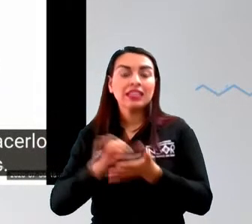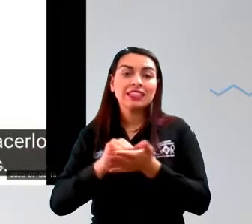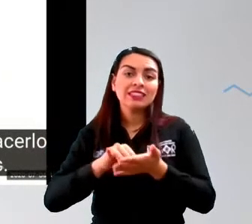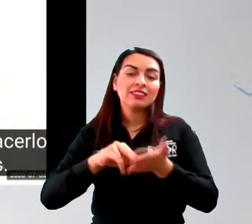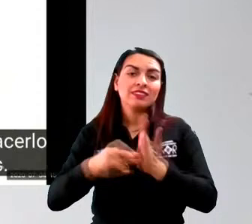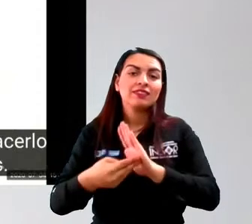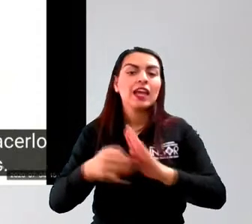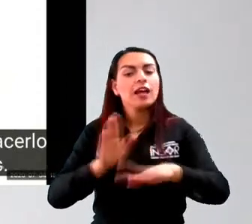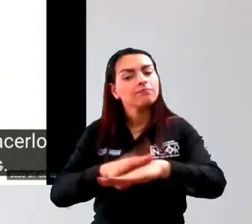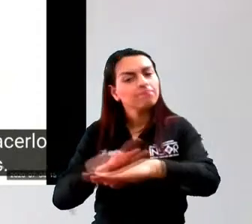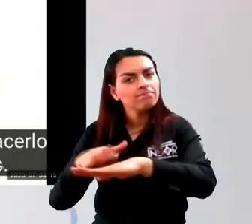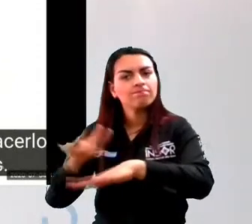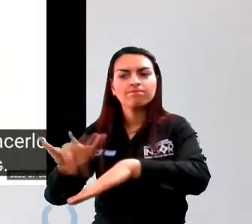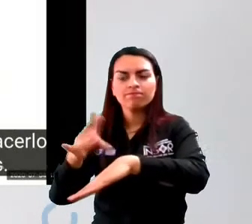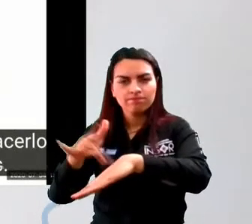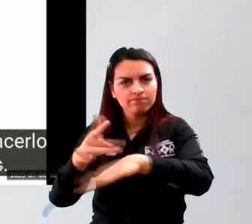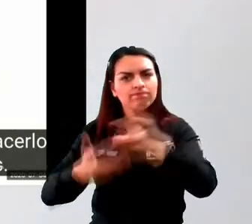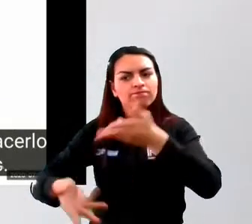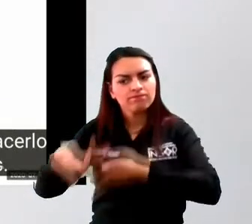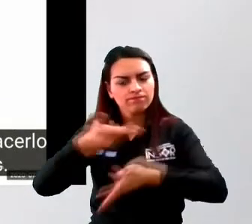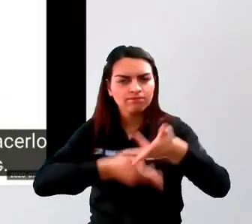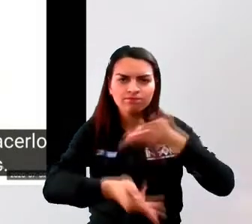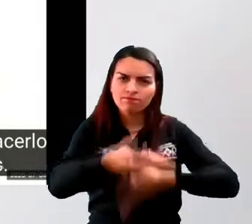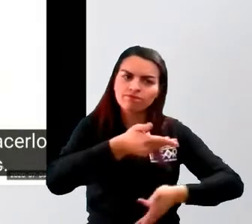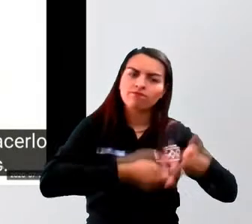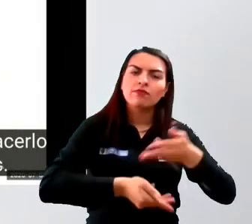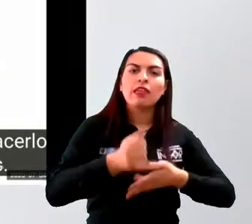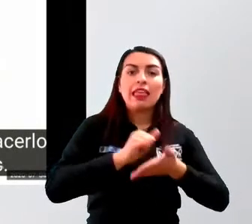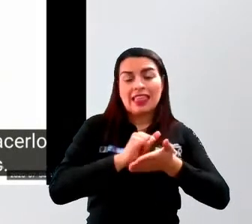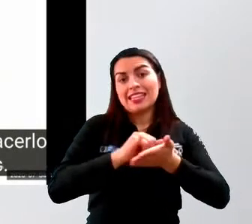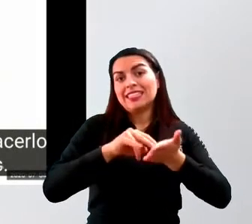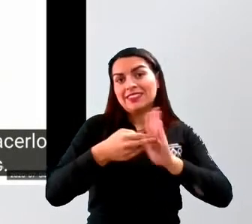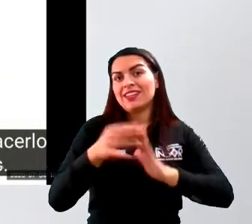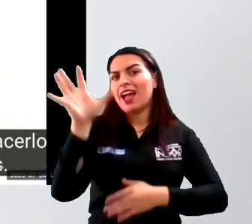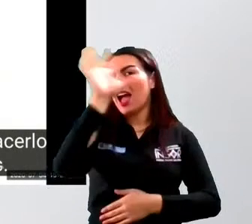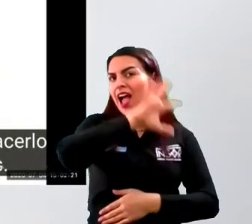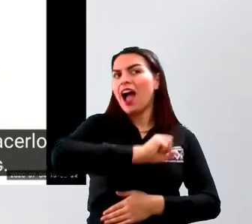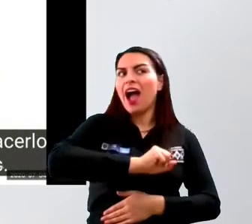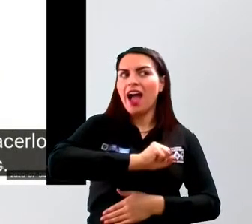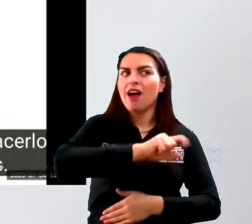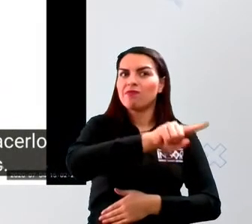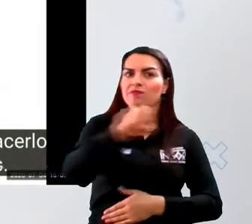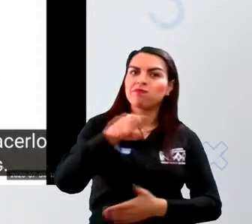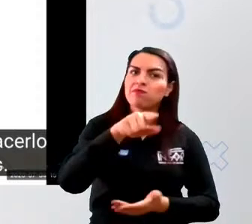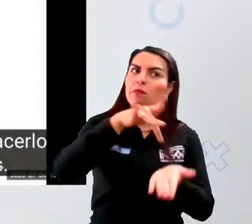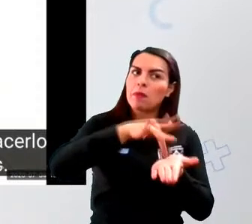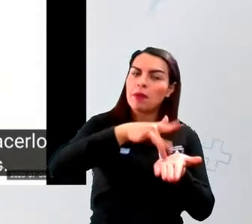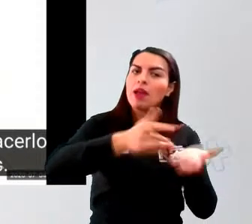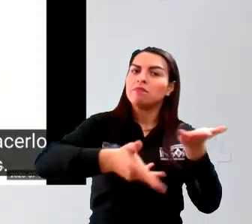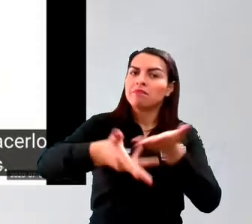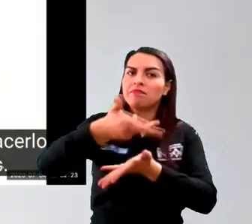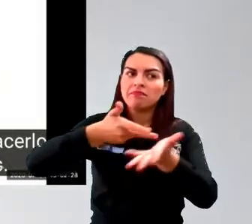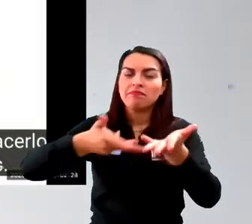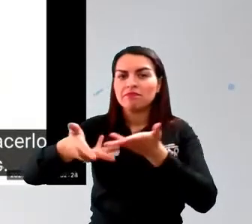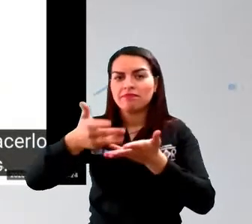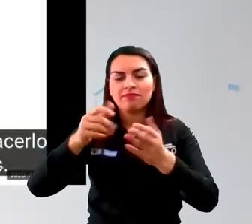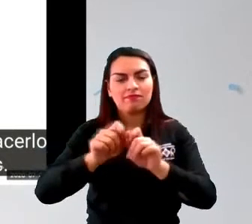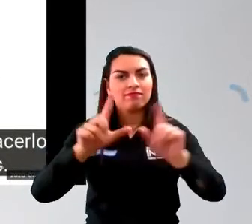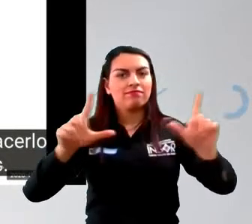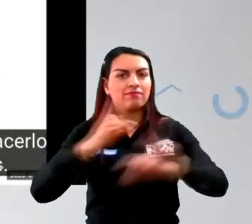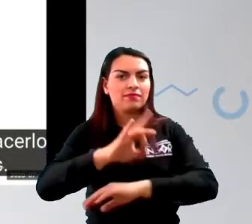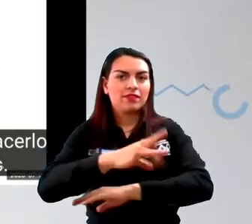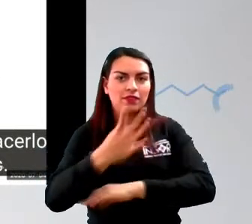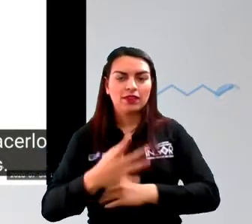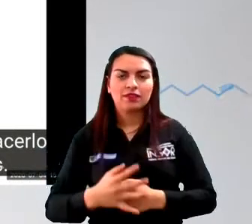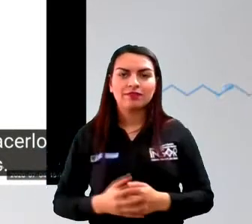a la retroalimentación. Estas son formas de crear esa interacción y presencia en un entorno asincrónico.